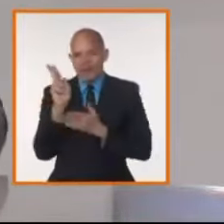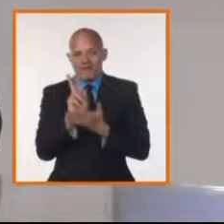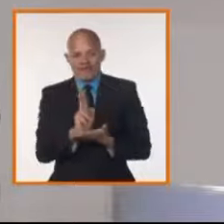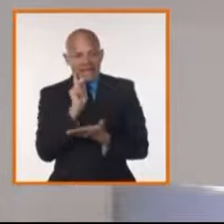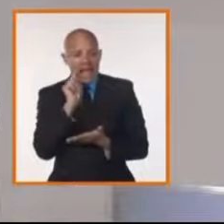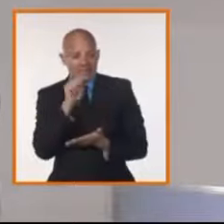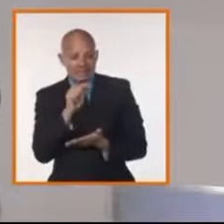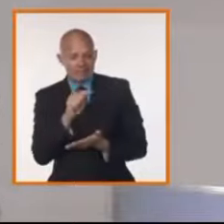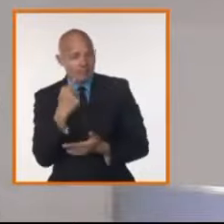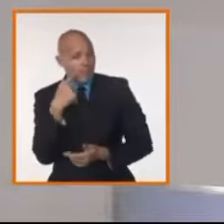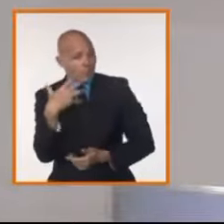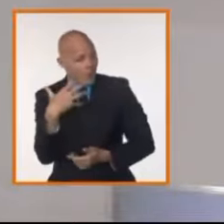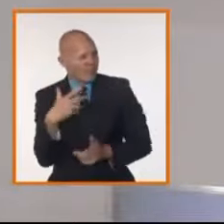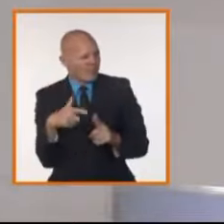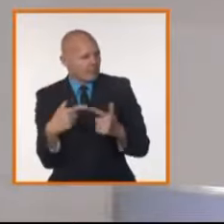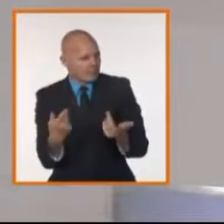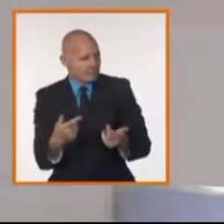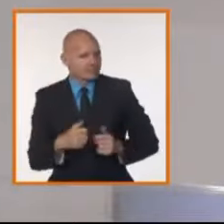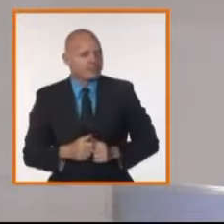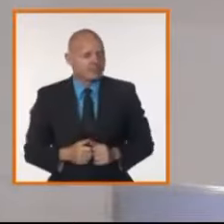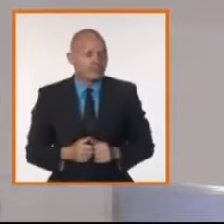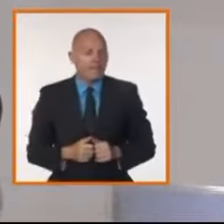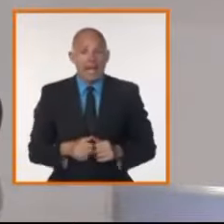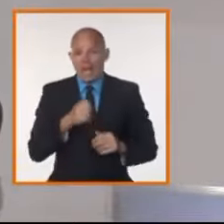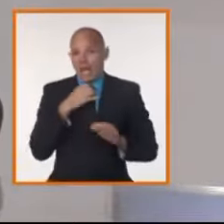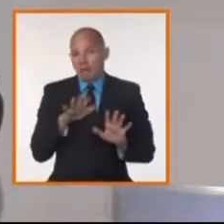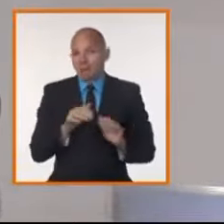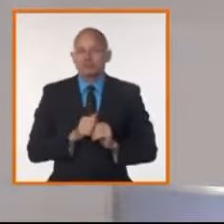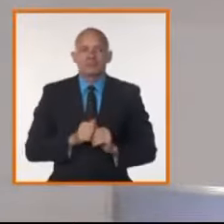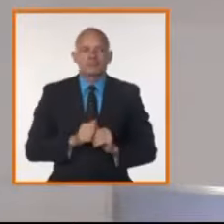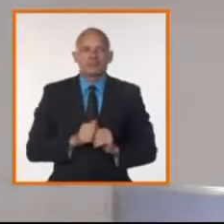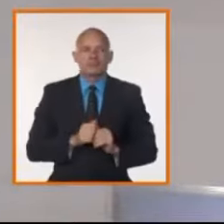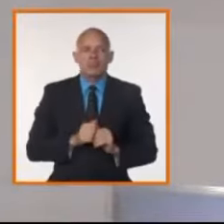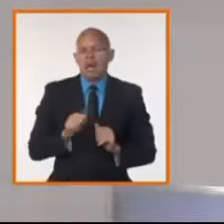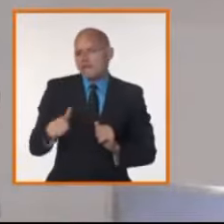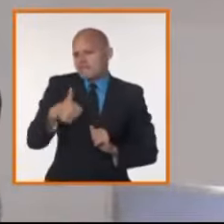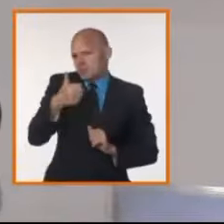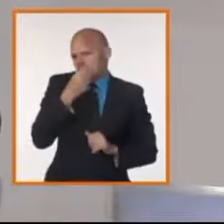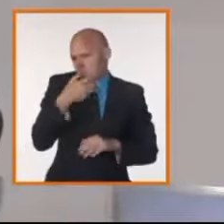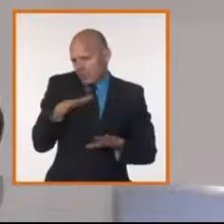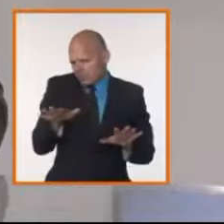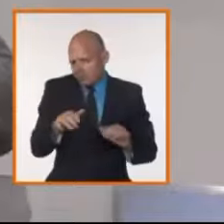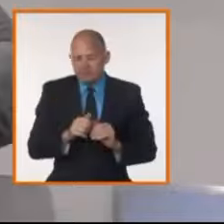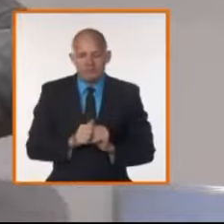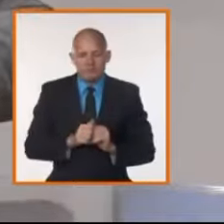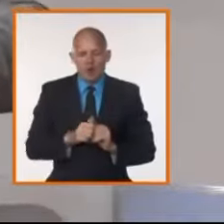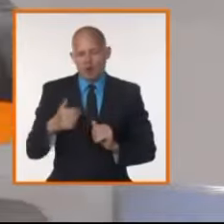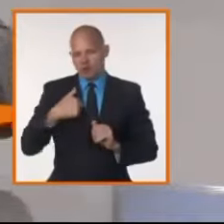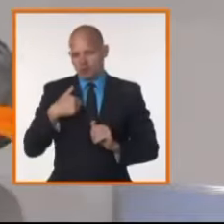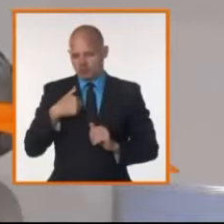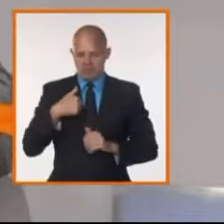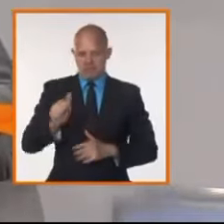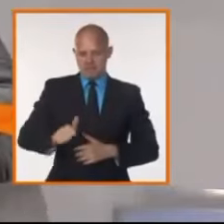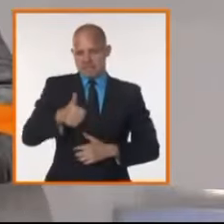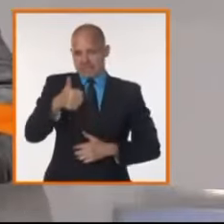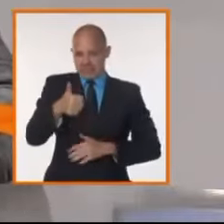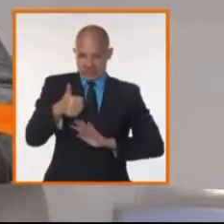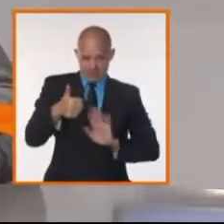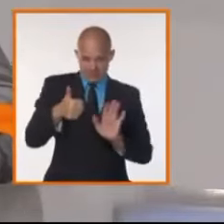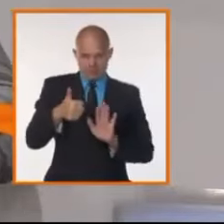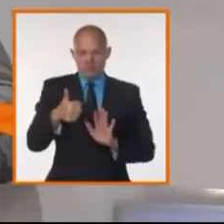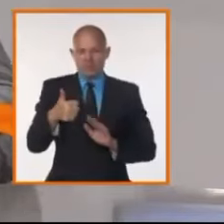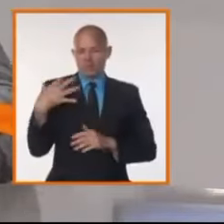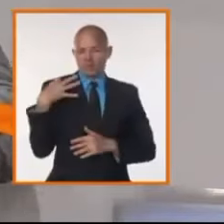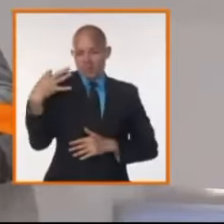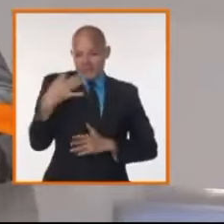lo general cuando se es electo presidente o es reelecto en el cargo Su primera visita al exterior